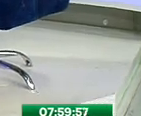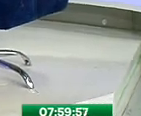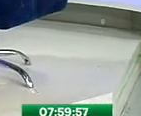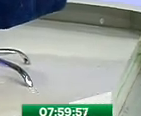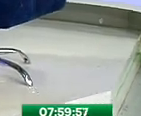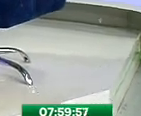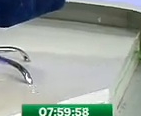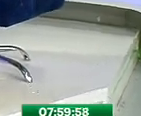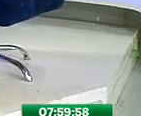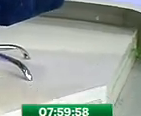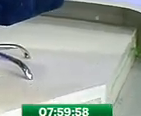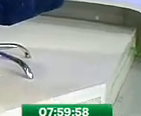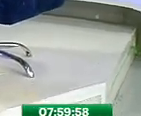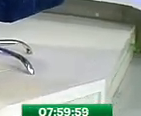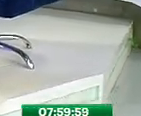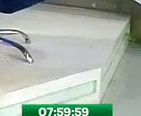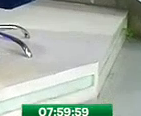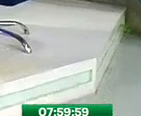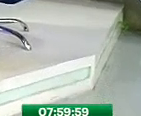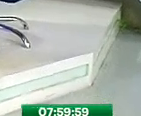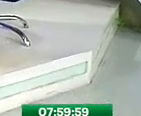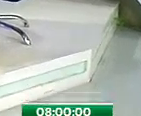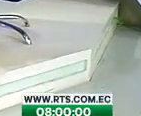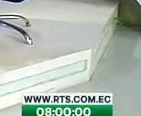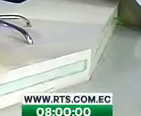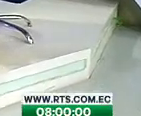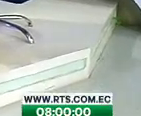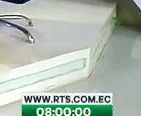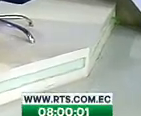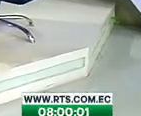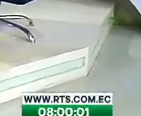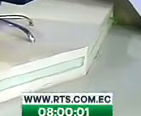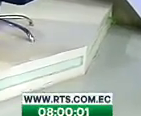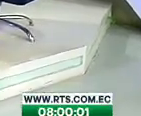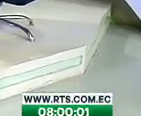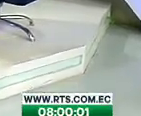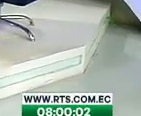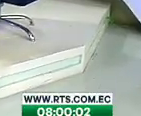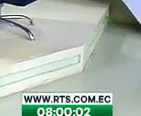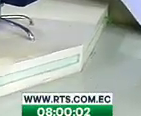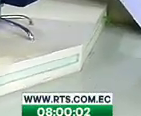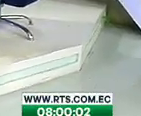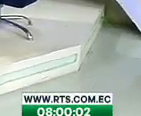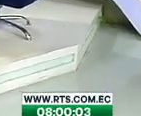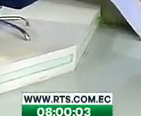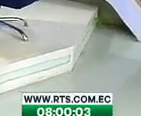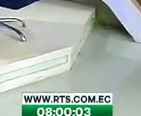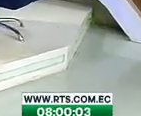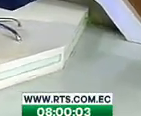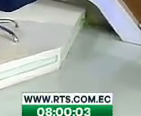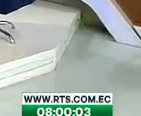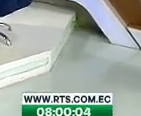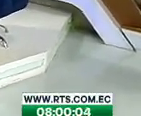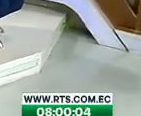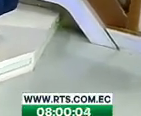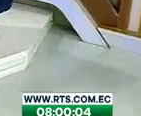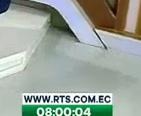mi querido José Luis. Muchísimas gracias, ten buen fin de semana, mi querida Luisa. Nosotros vamos a seguir informando esta vez en la comunidad con el tío. Vamos.